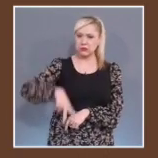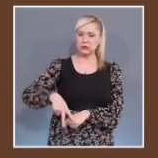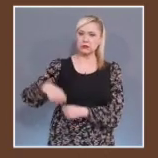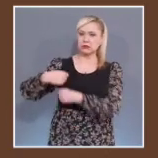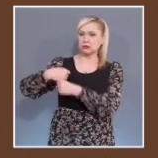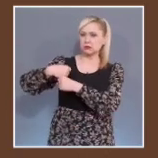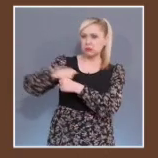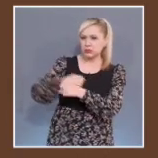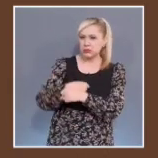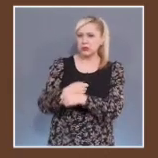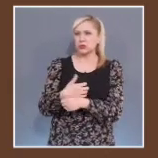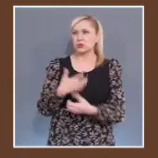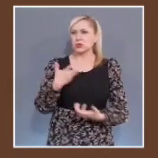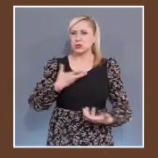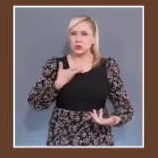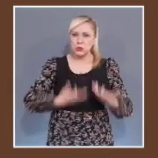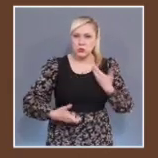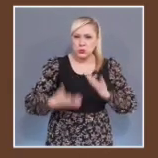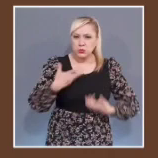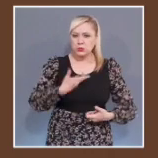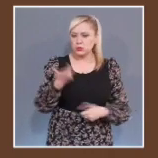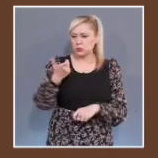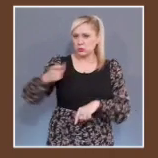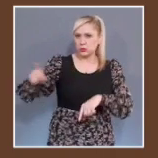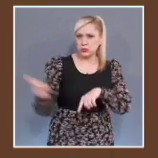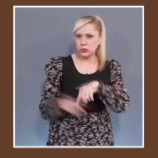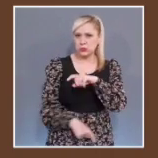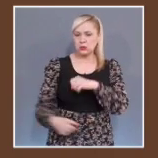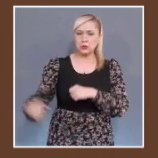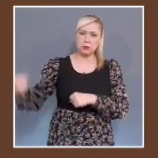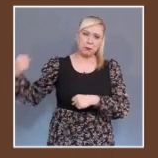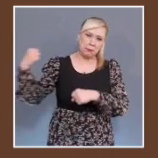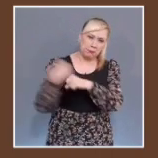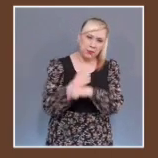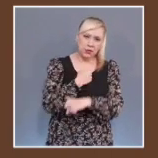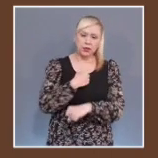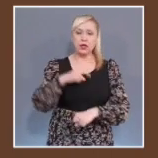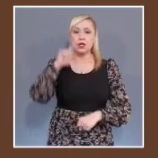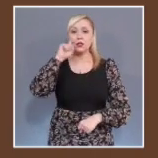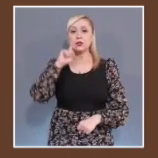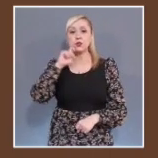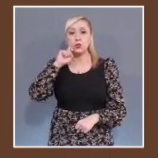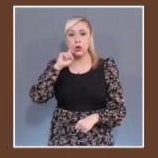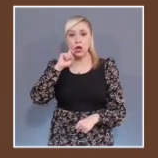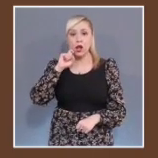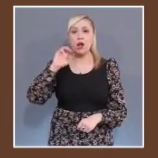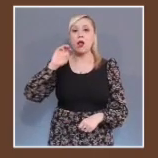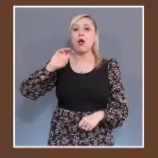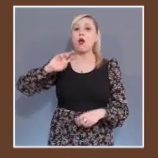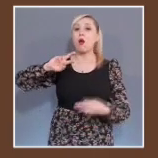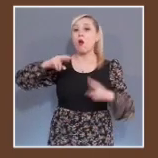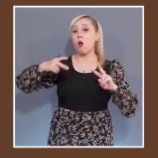emocional, económica, física, sexual o discriminatoria, de acuerdo con datos de la